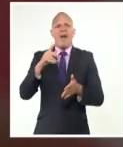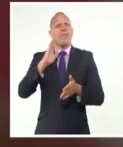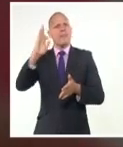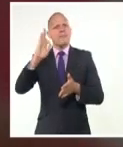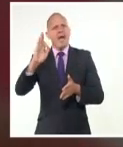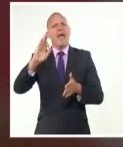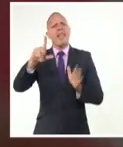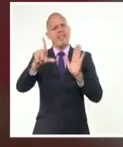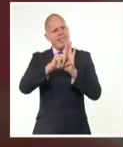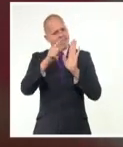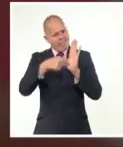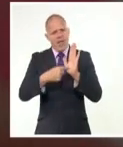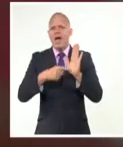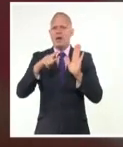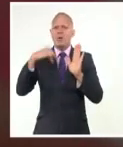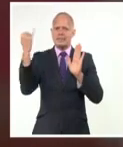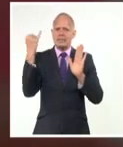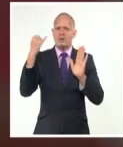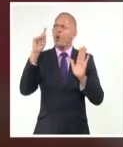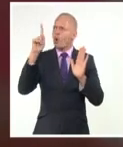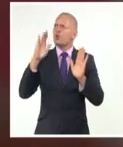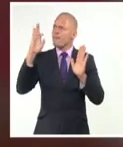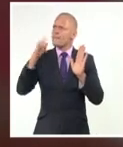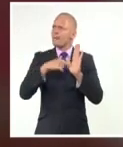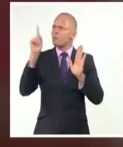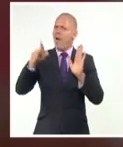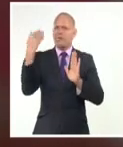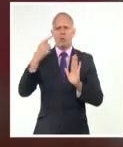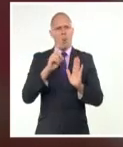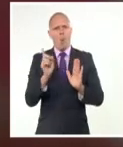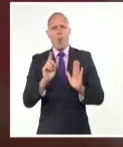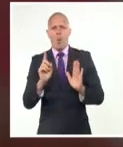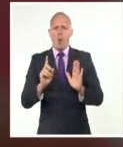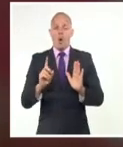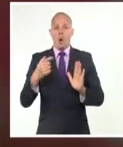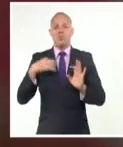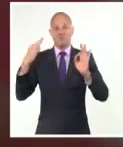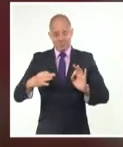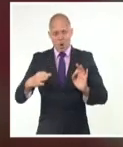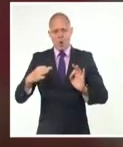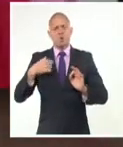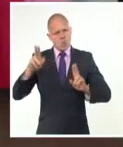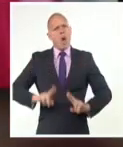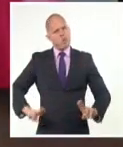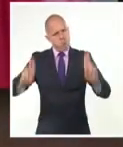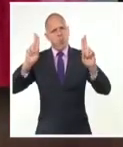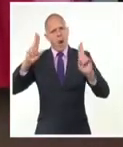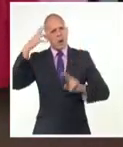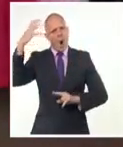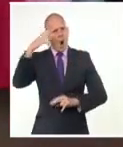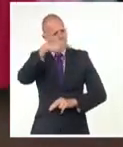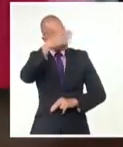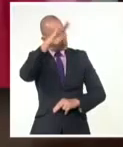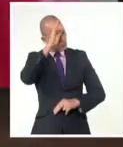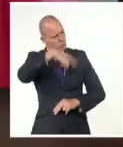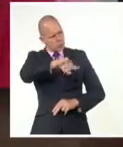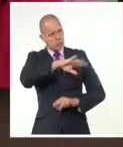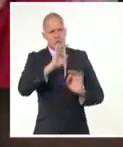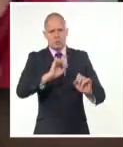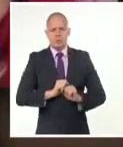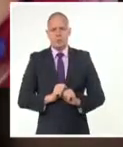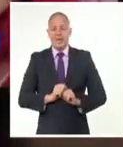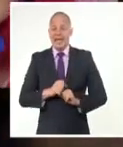Quiero ratificar mi compromiso irrestricto al proceso revolucionario cubano y a sus líderes. Nos encontramos aquí en